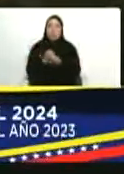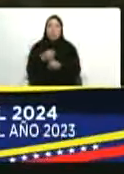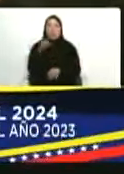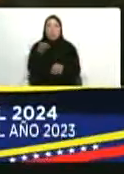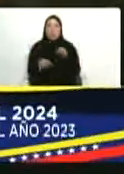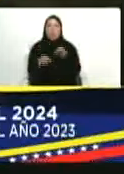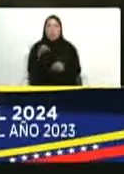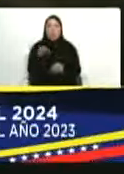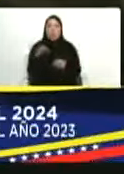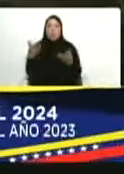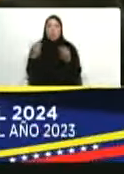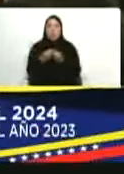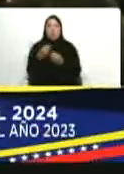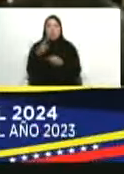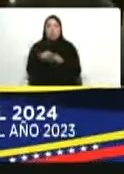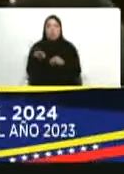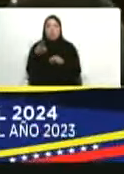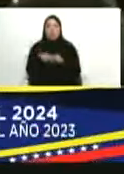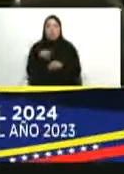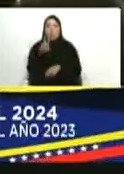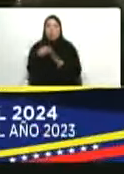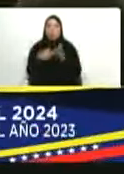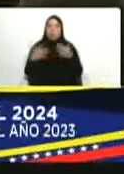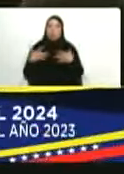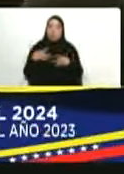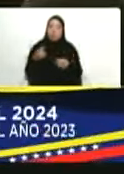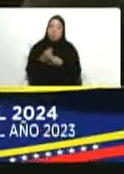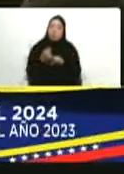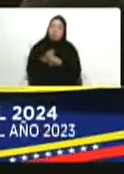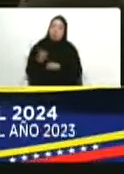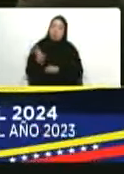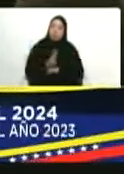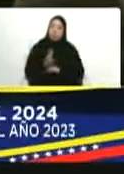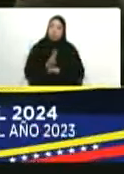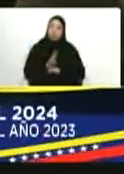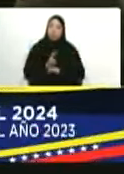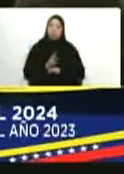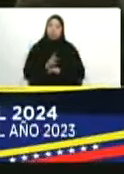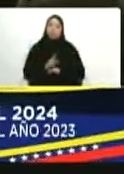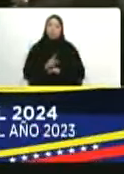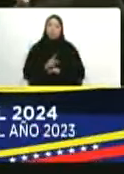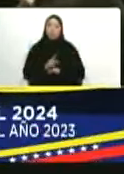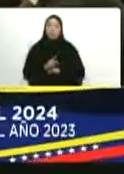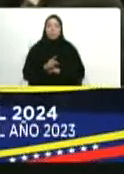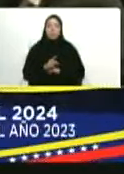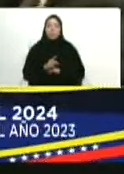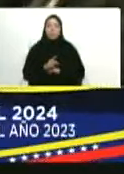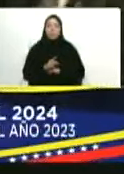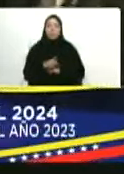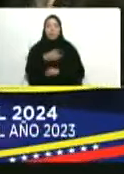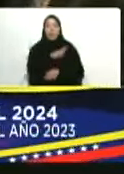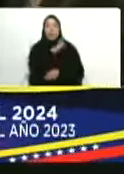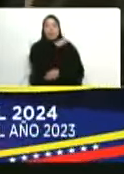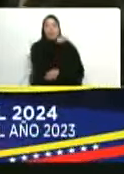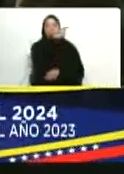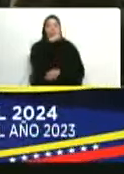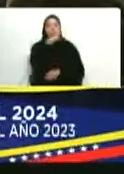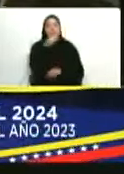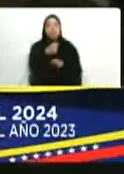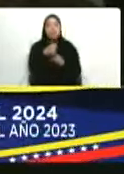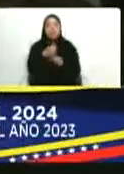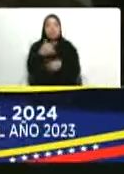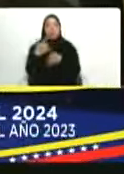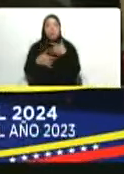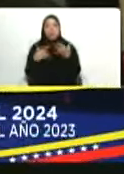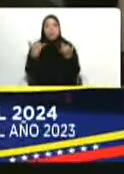efectiva y justa para los humildes, a favor de los intereses de la nación, a favor de las mayorías. El jefe de Estado también anunciaba